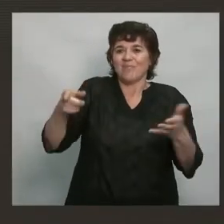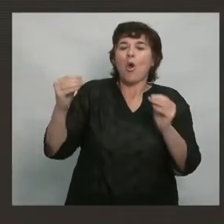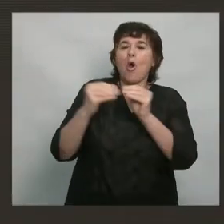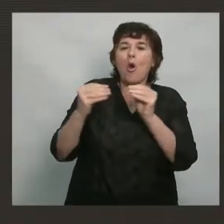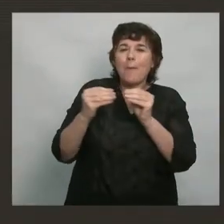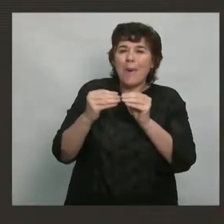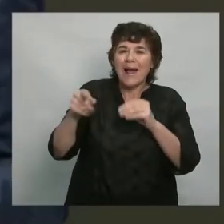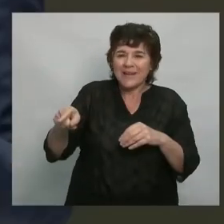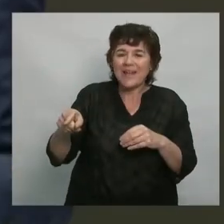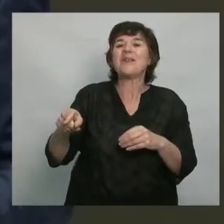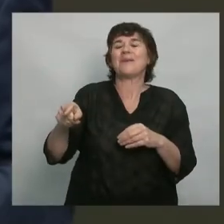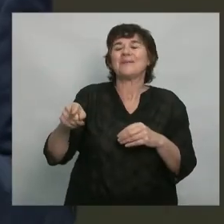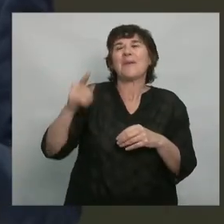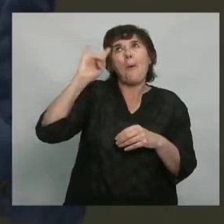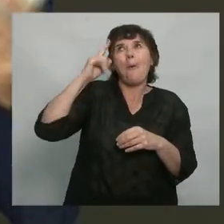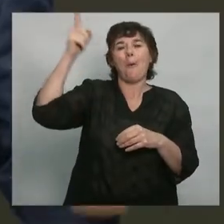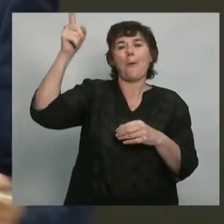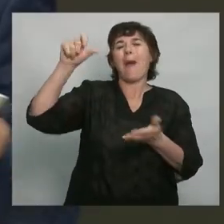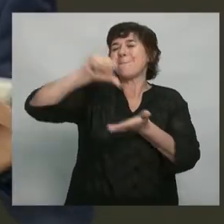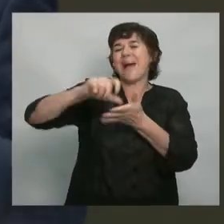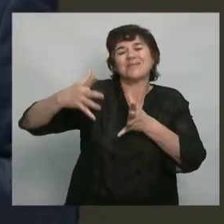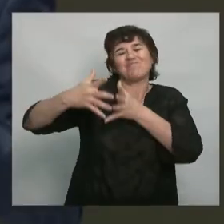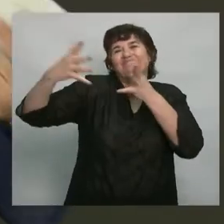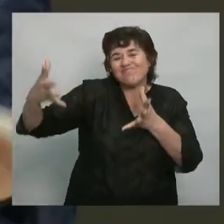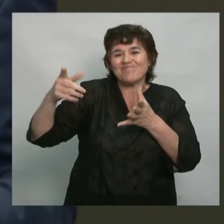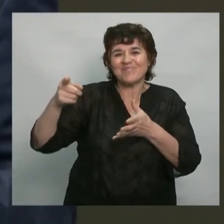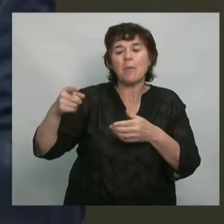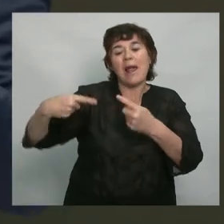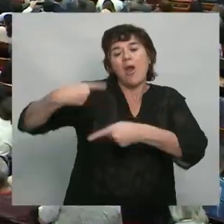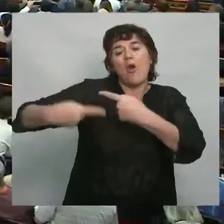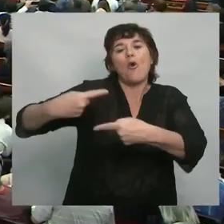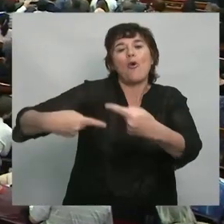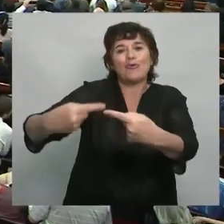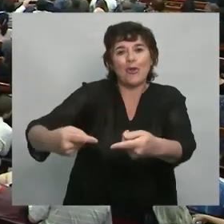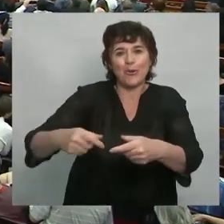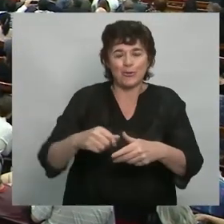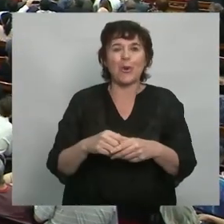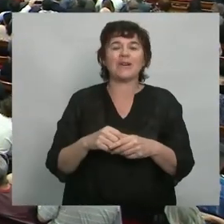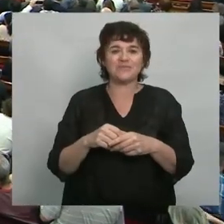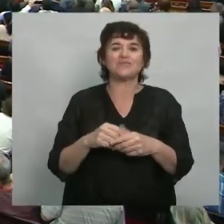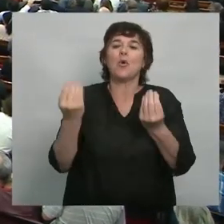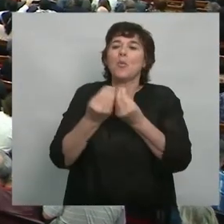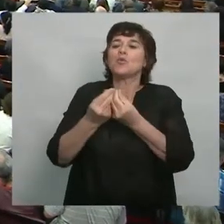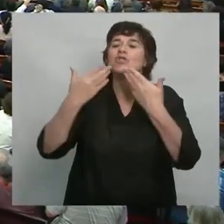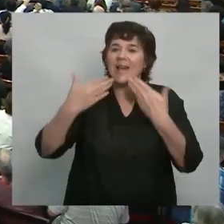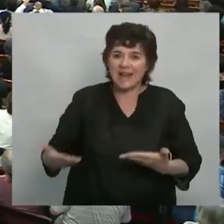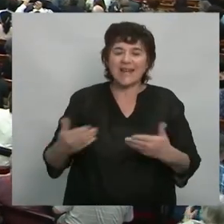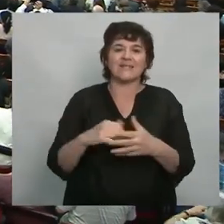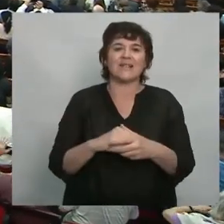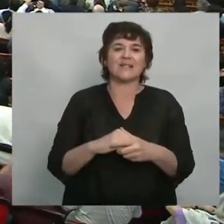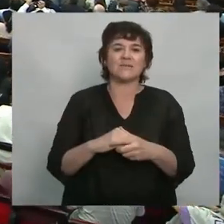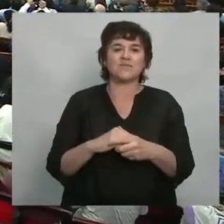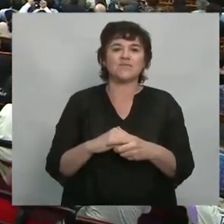ese pequeño, inmenso país que es Uruguay para seguir dándole continuidad a este inmenso desafío. Muchas gracias.